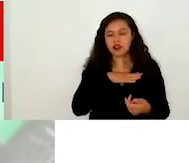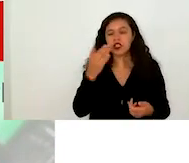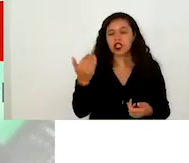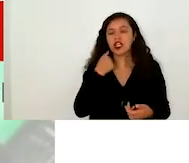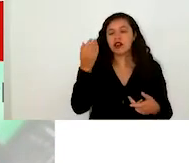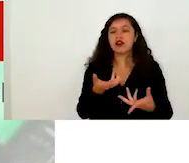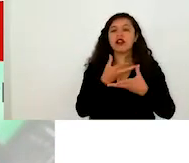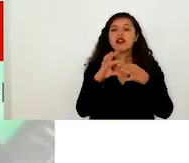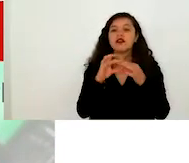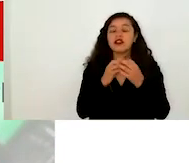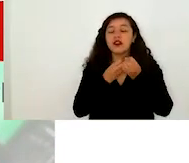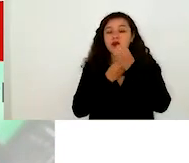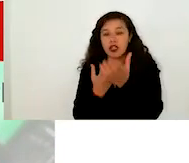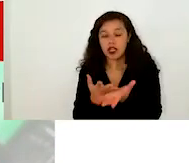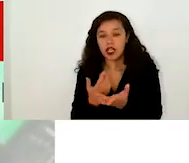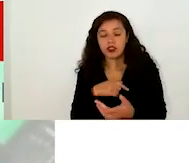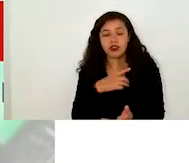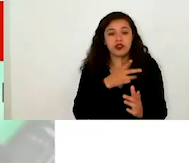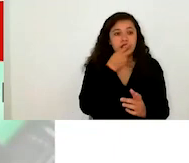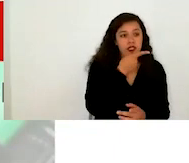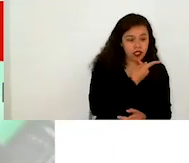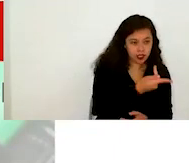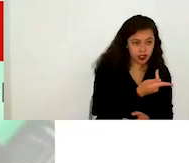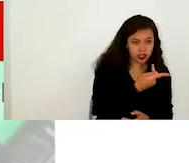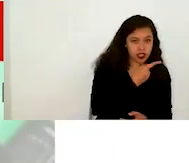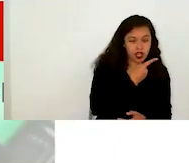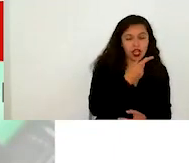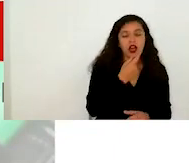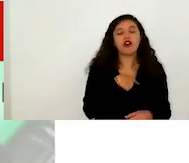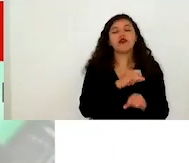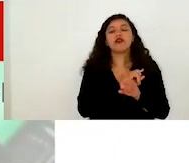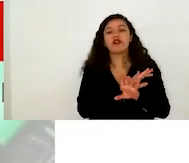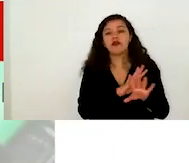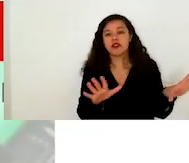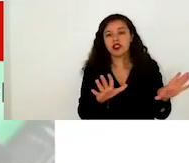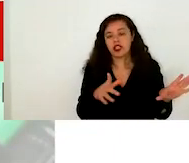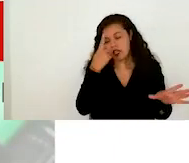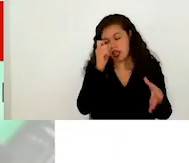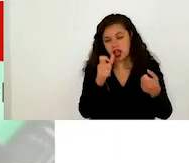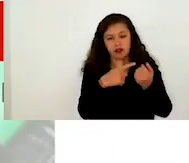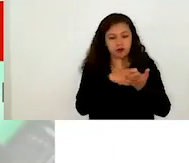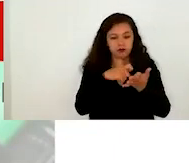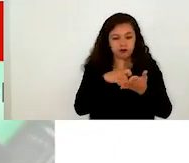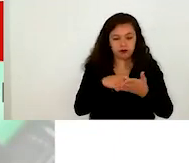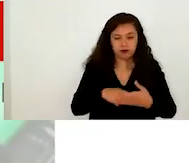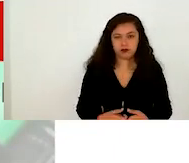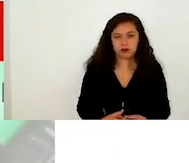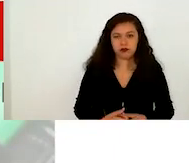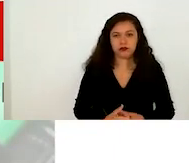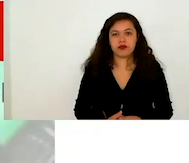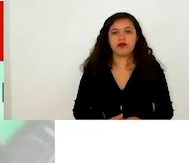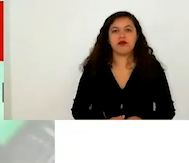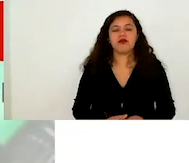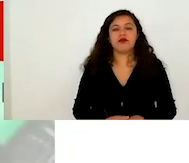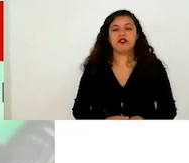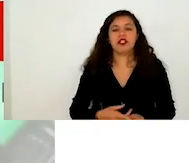con lo que estamos diciendo o lo que estamos informando este en algo escrito tenemos que